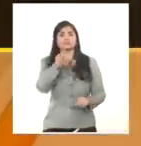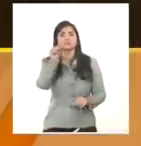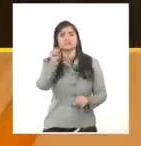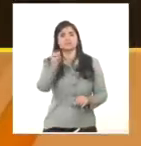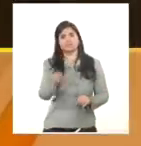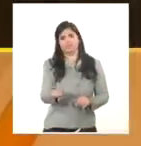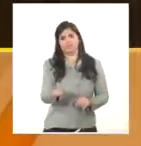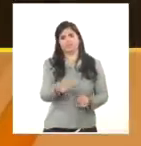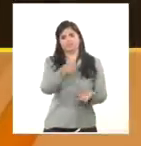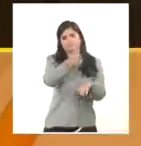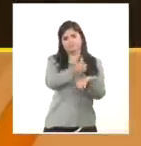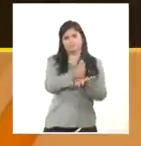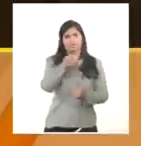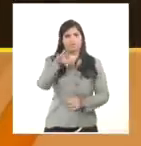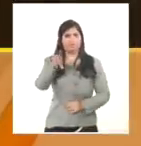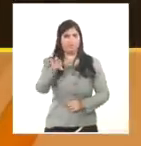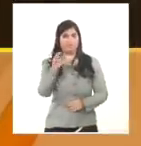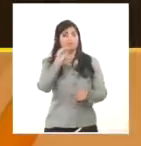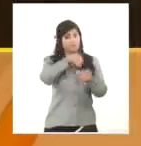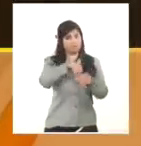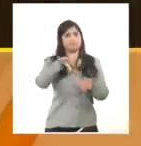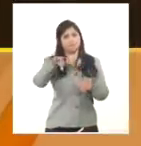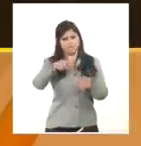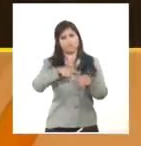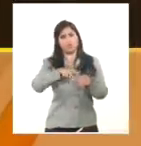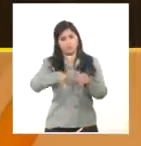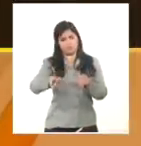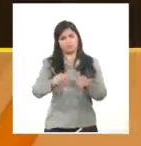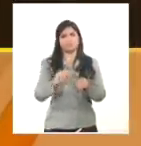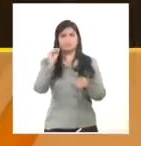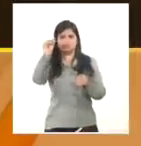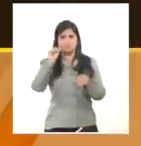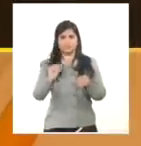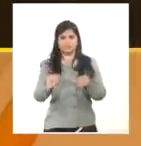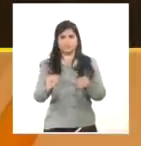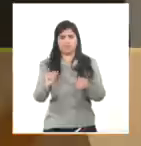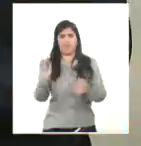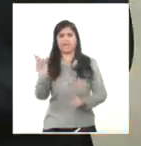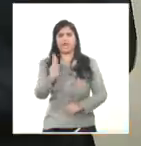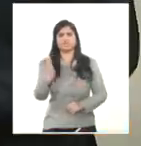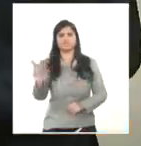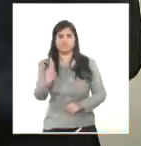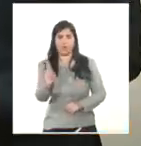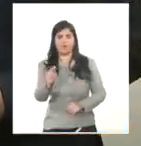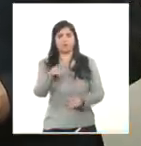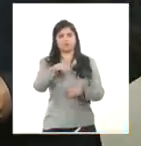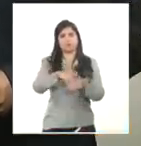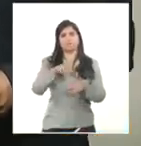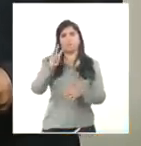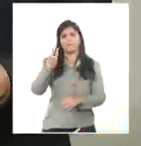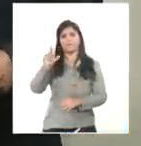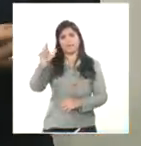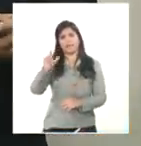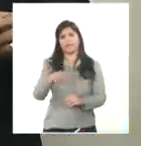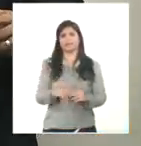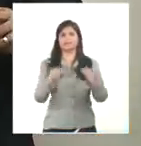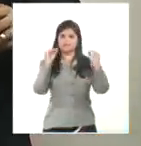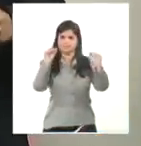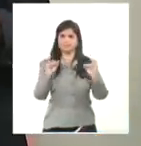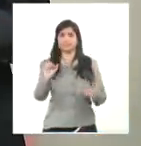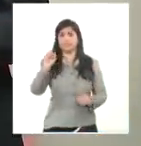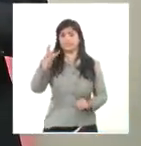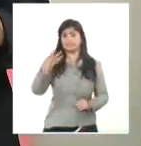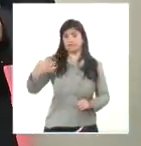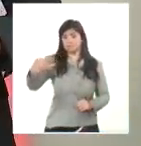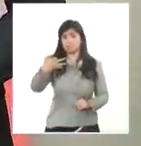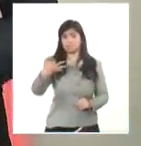Pinar del Río, ambos de la provincia de Pinar del Río, así como Ranchuelo en la provincia de Villa Clara. Un tema al que por